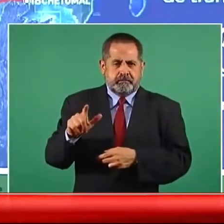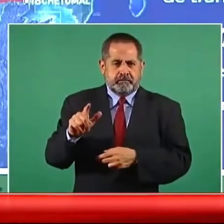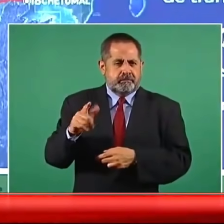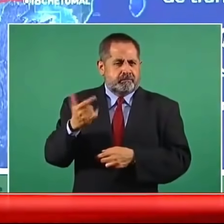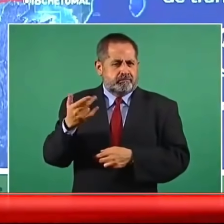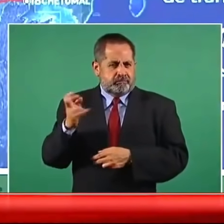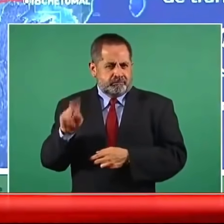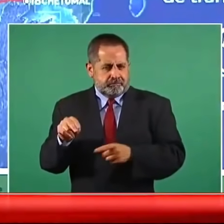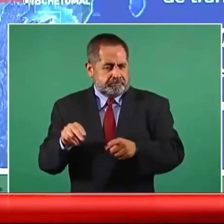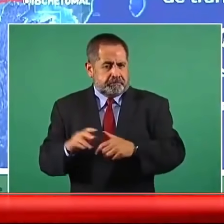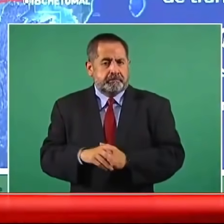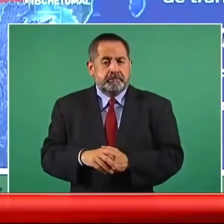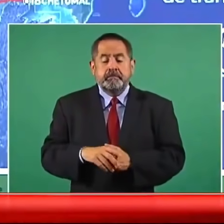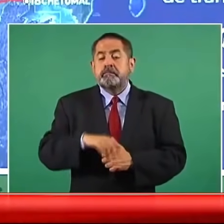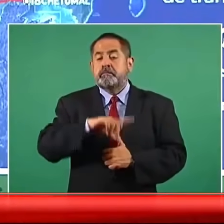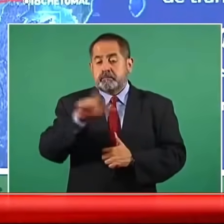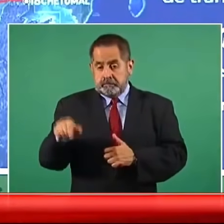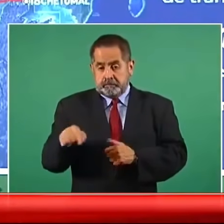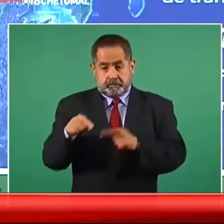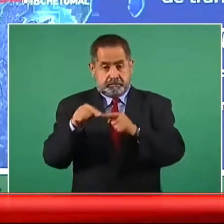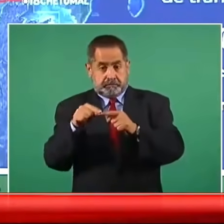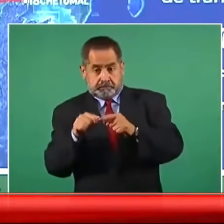Este otro tramo